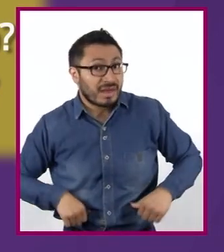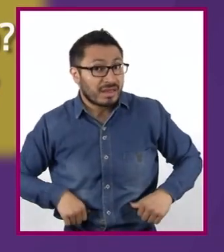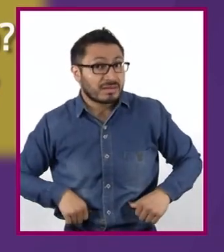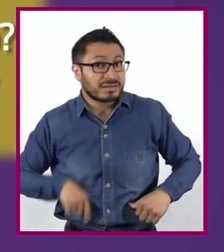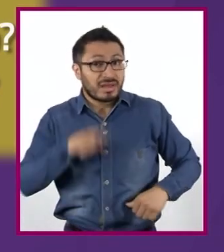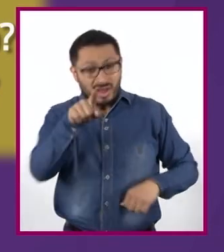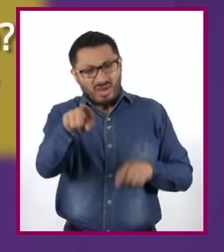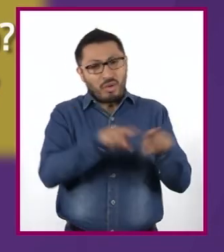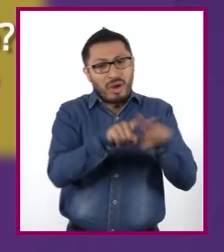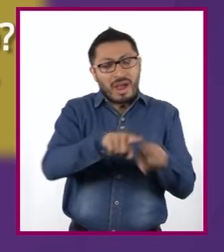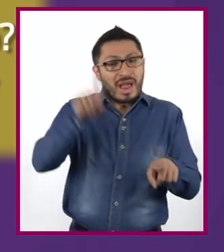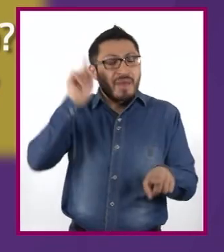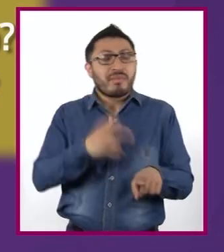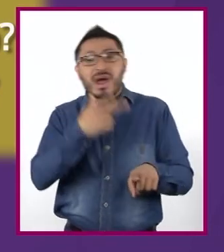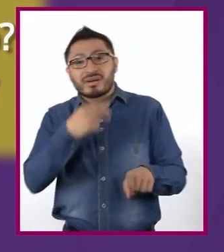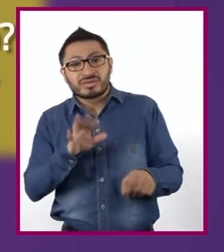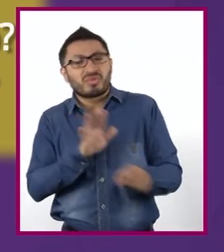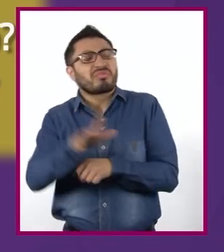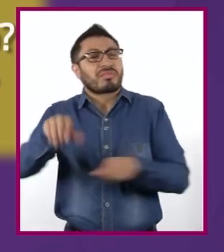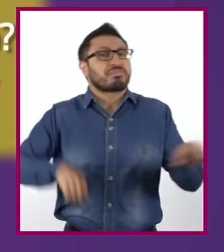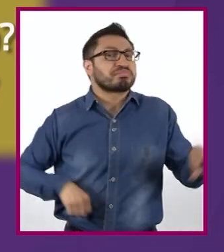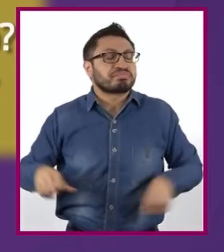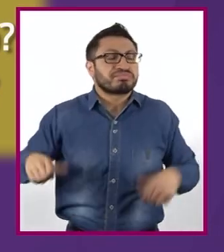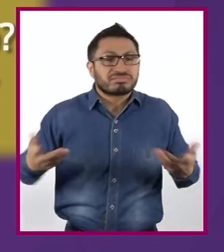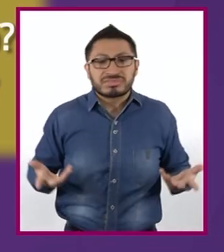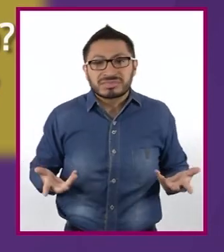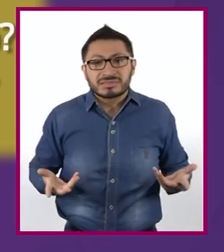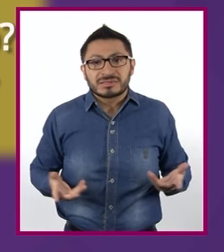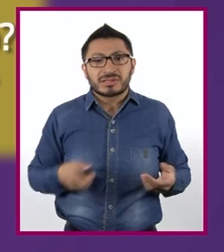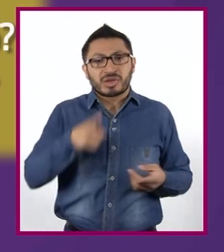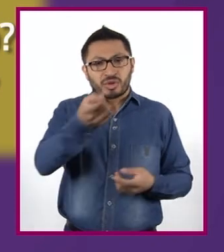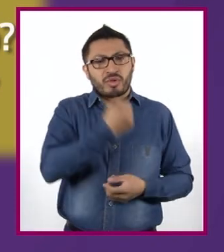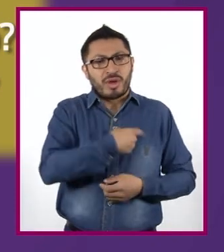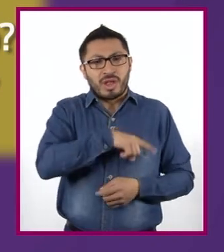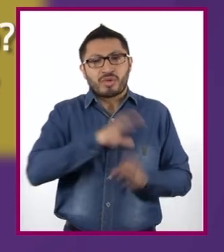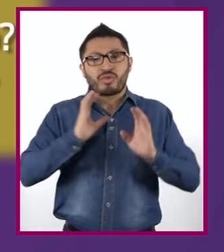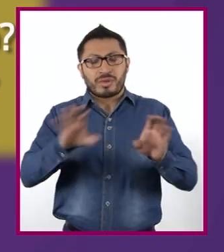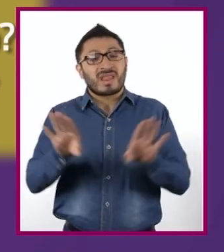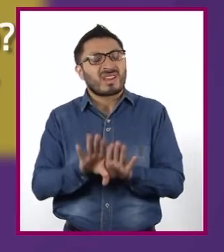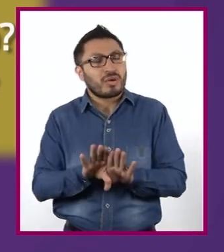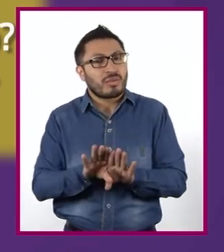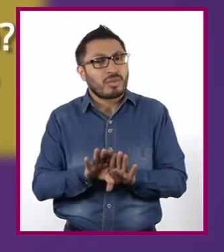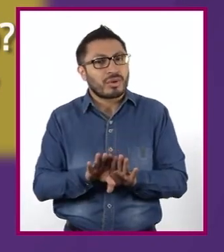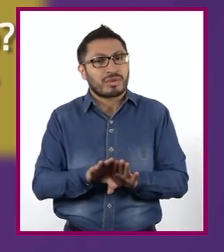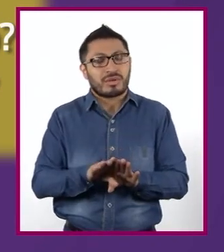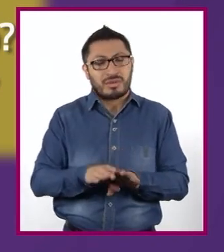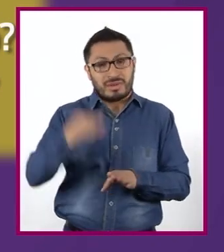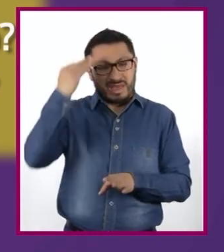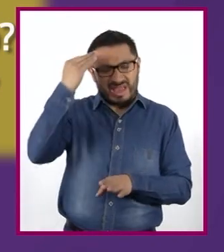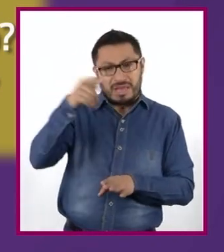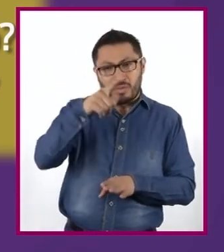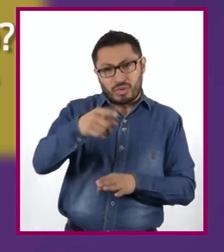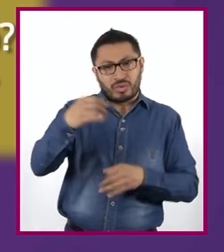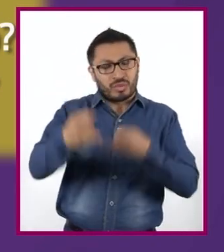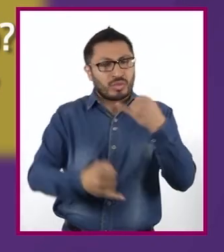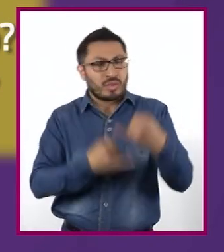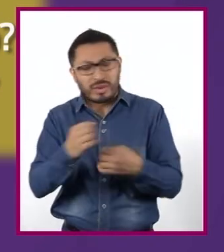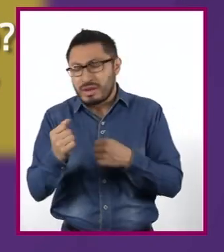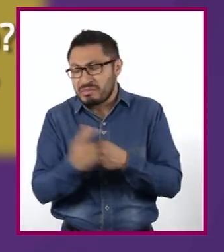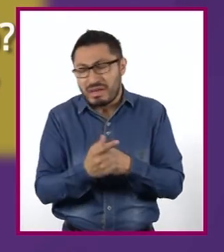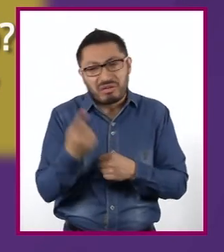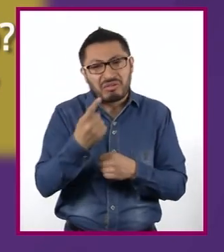hermanas o hermanas, ¿a qué se dedican? ¿Cómo cuidan de su salud? ¿Pueden dedicar algún tiempo al ocio o al